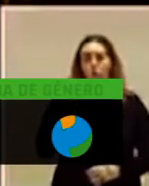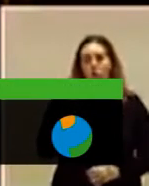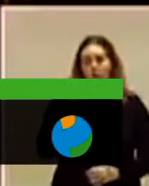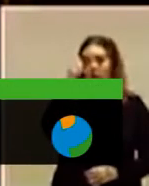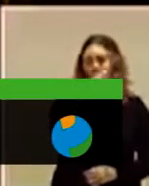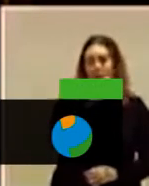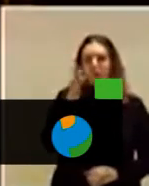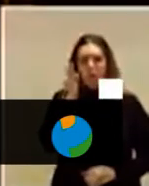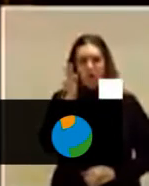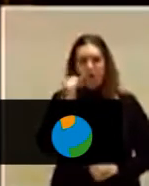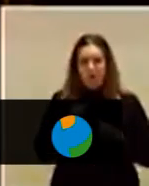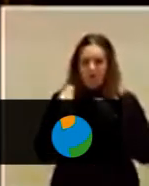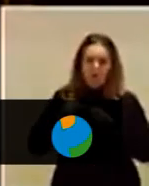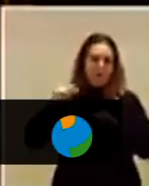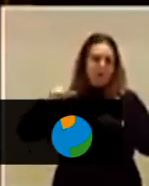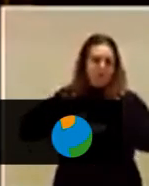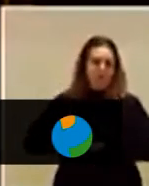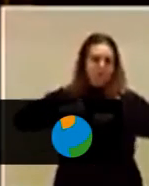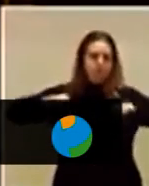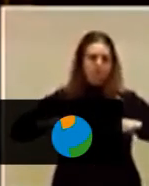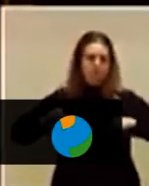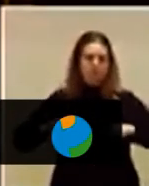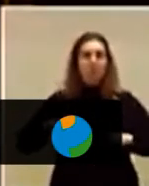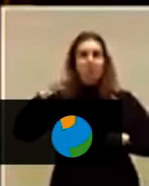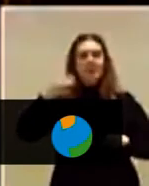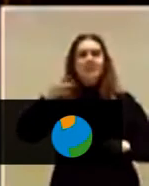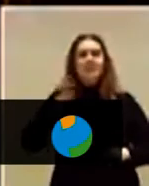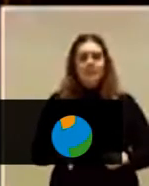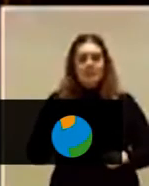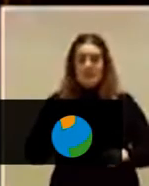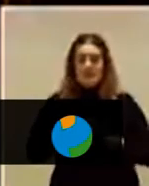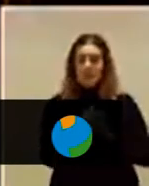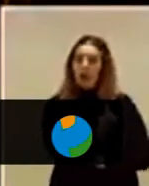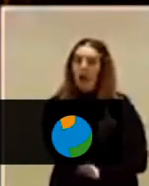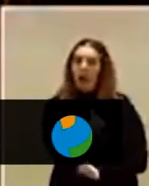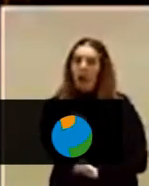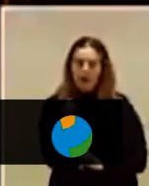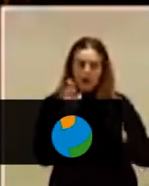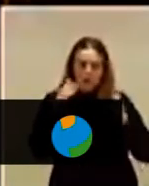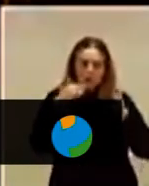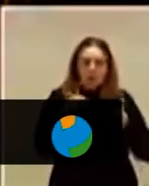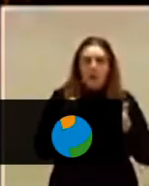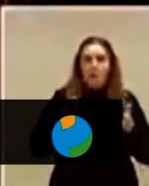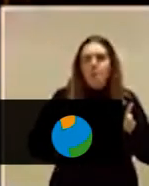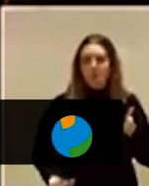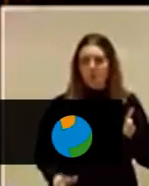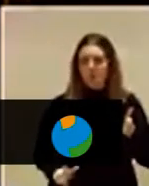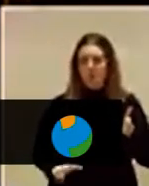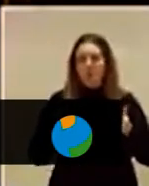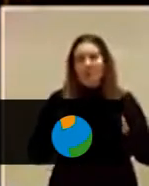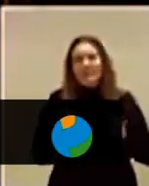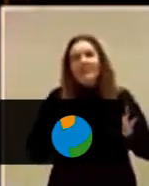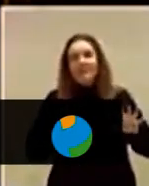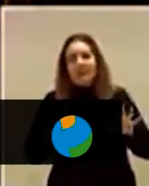una sólida formación y de que afrontan cada caso con enorme profesionalidad y con la sensibilidad